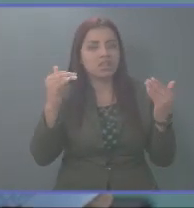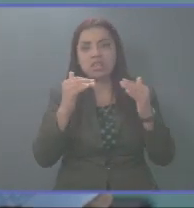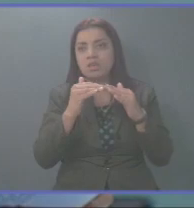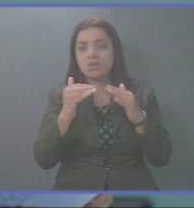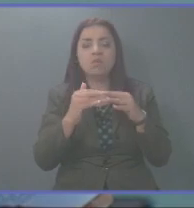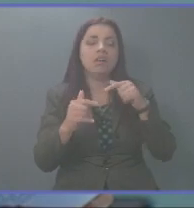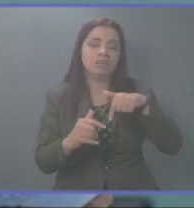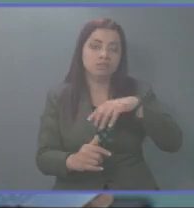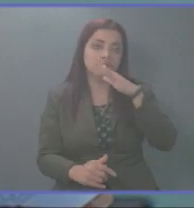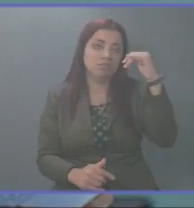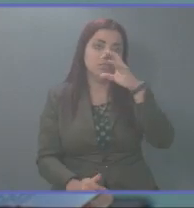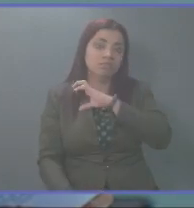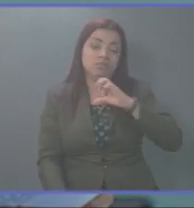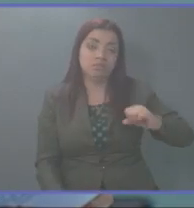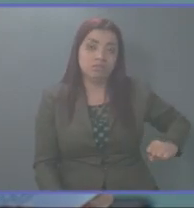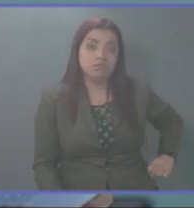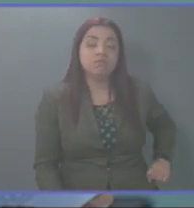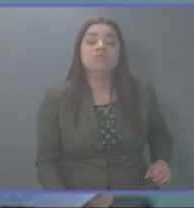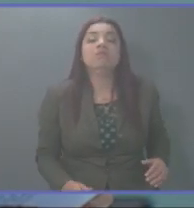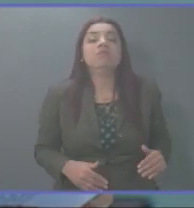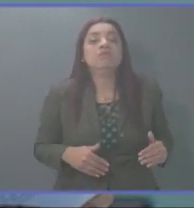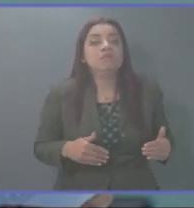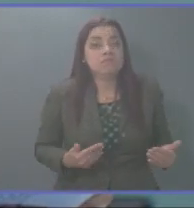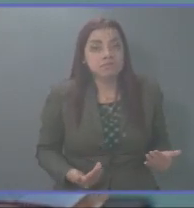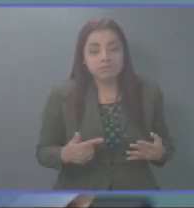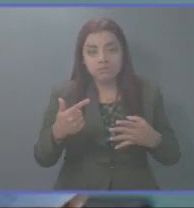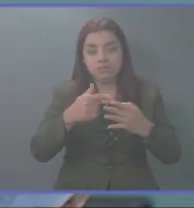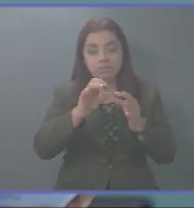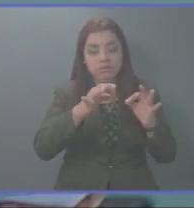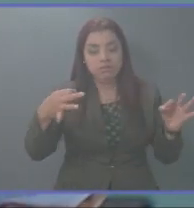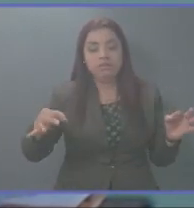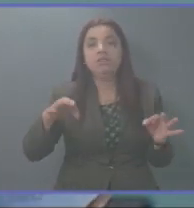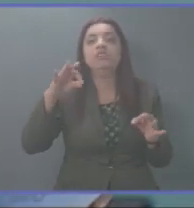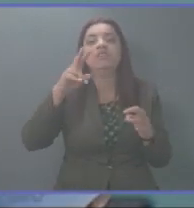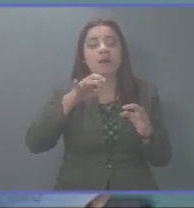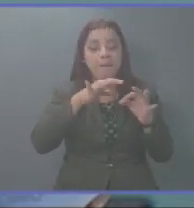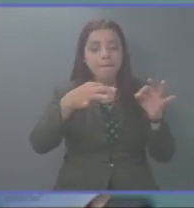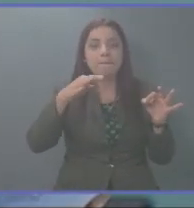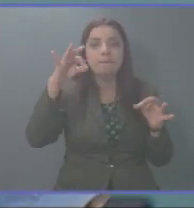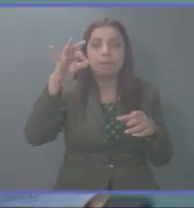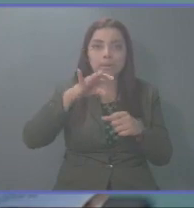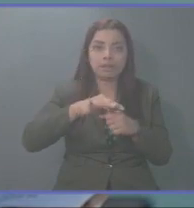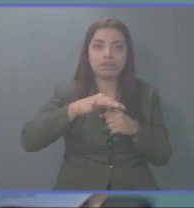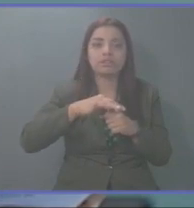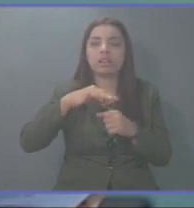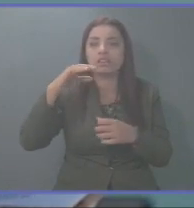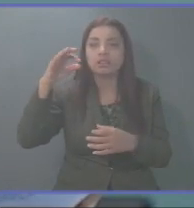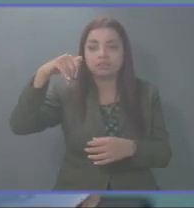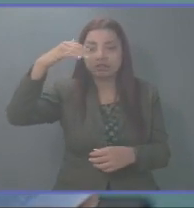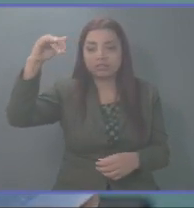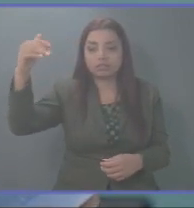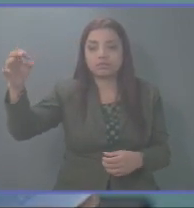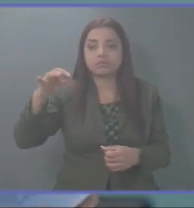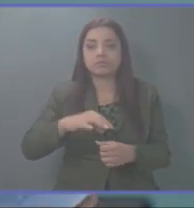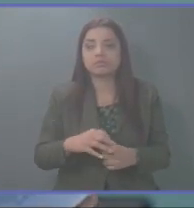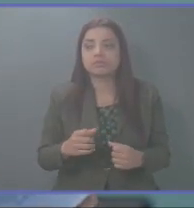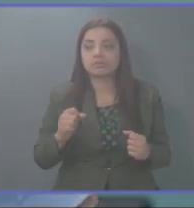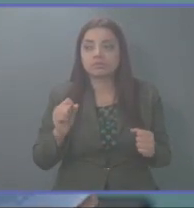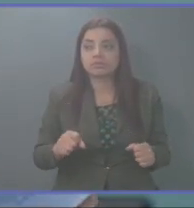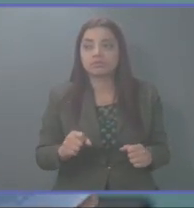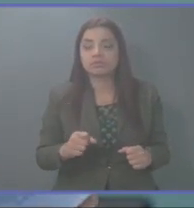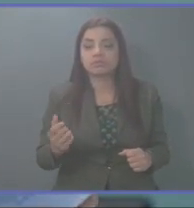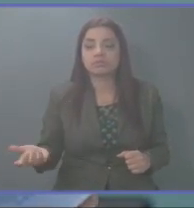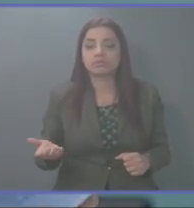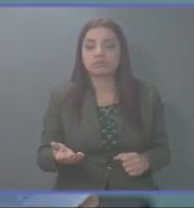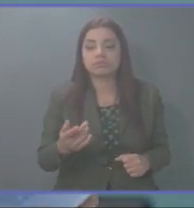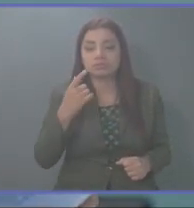en el territorio de la República, pero expresarán la leyenda papeleta de voto desde el exterior y la elección de que se trate. En el caso de la